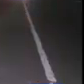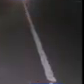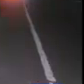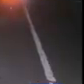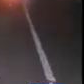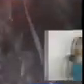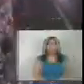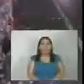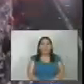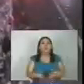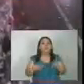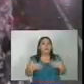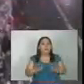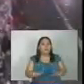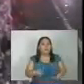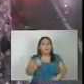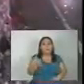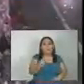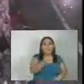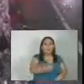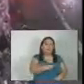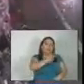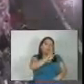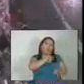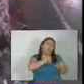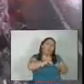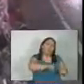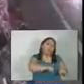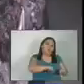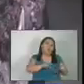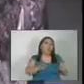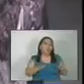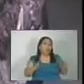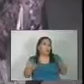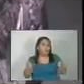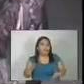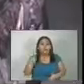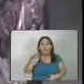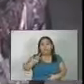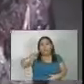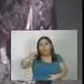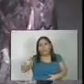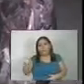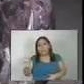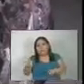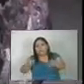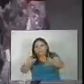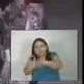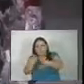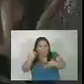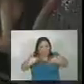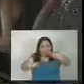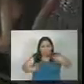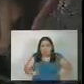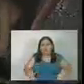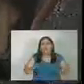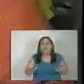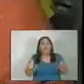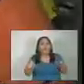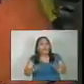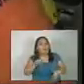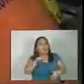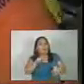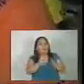Al menos cuatro personas más han perdido la vida y 21 han resultado lesionadas, esto como